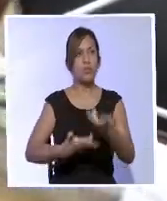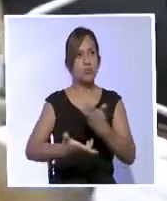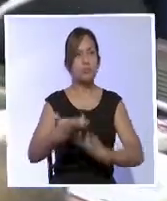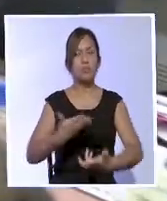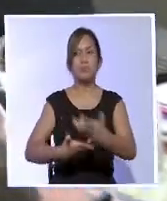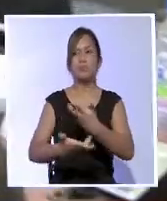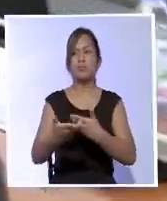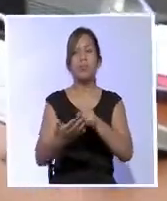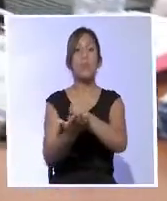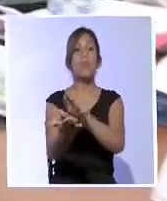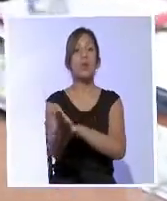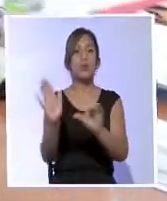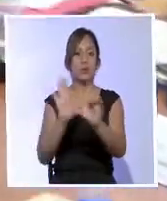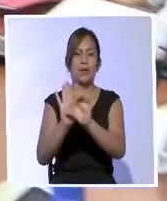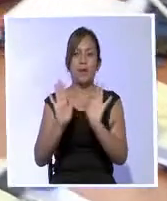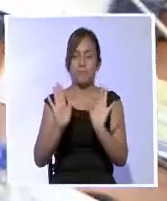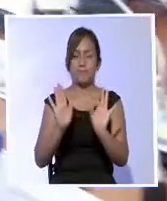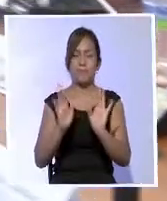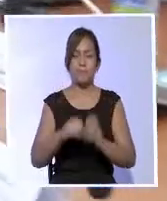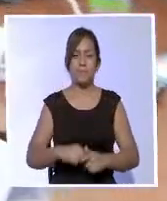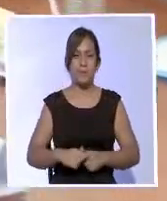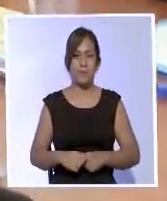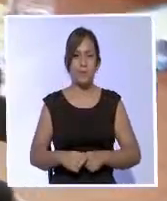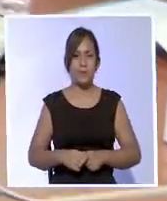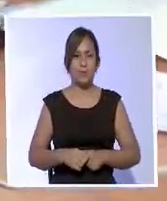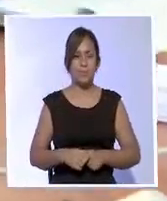los proyectos de ley